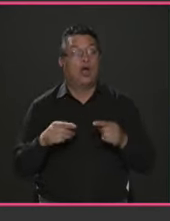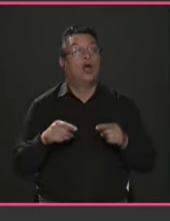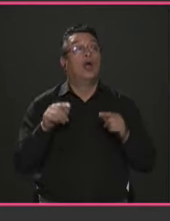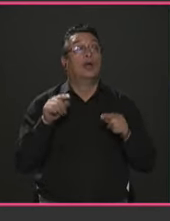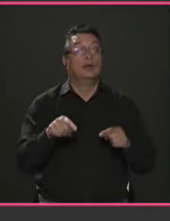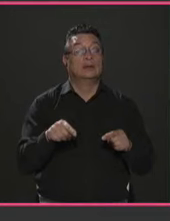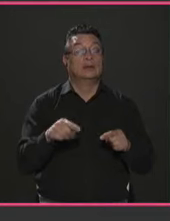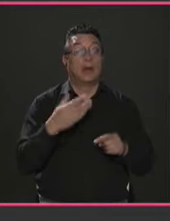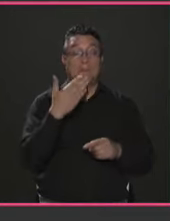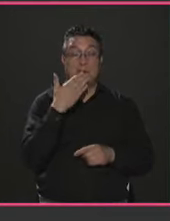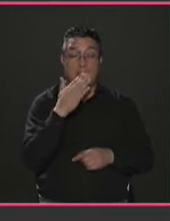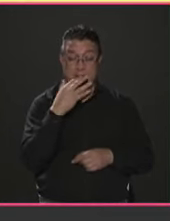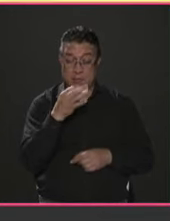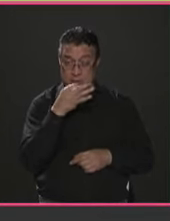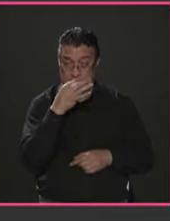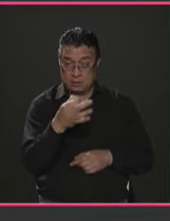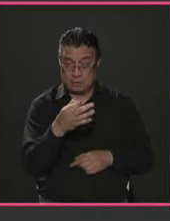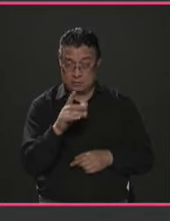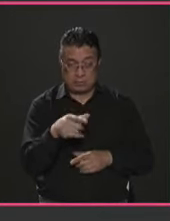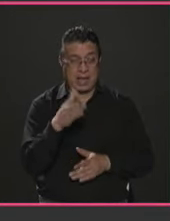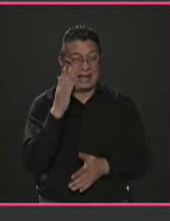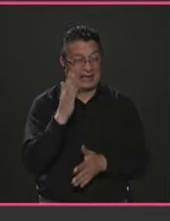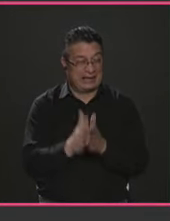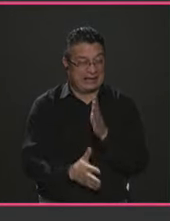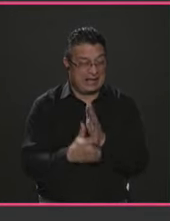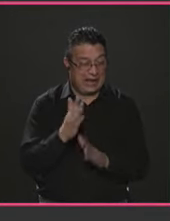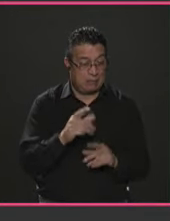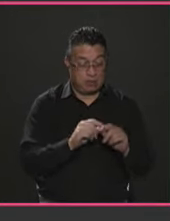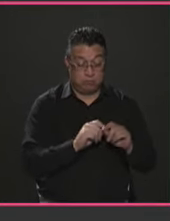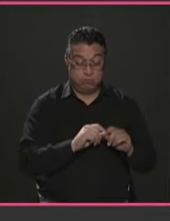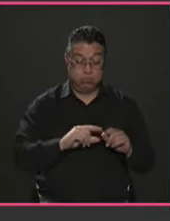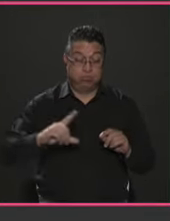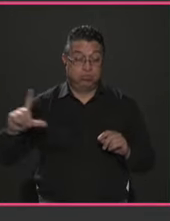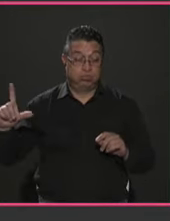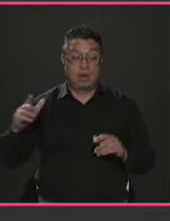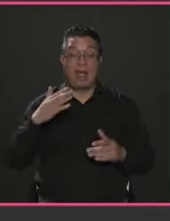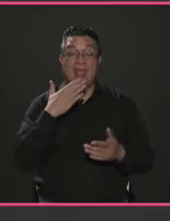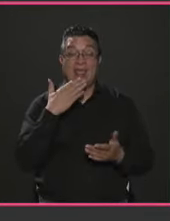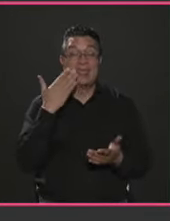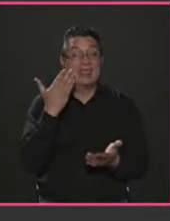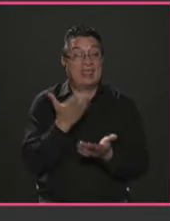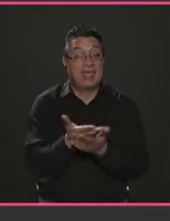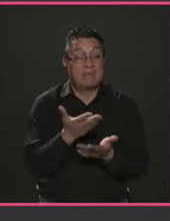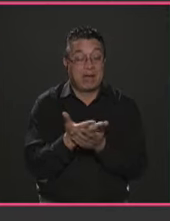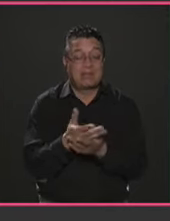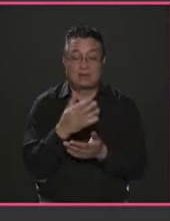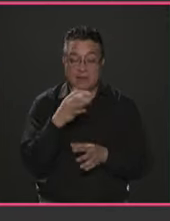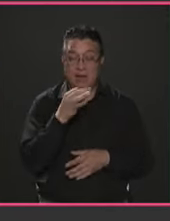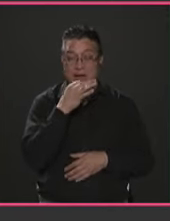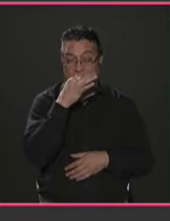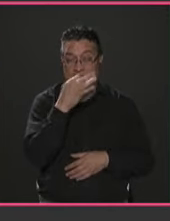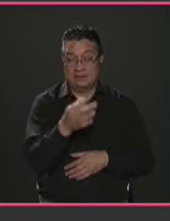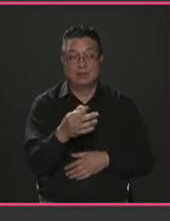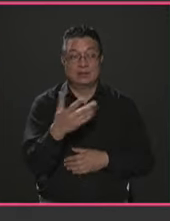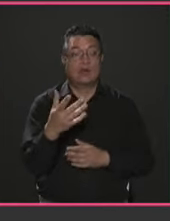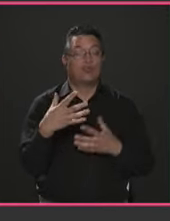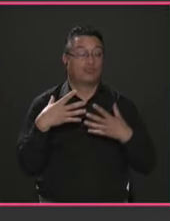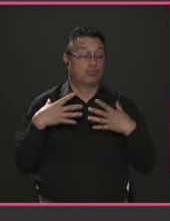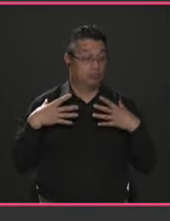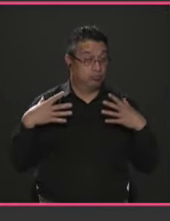expertos es que con este rápido crecimiento de la demanda que ya les dije no que que son